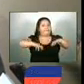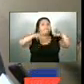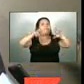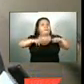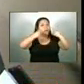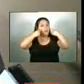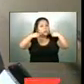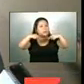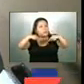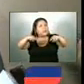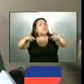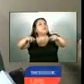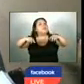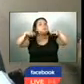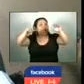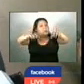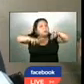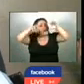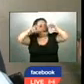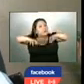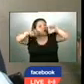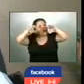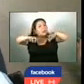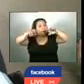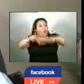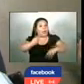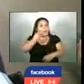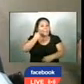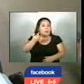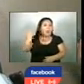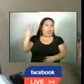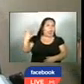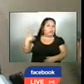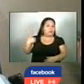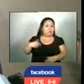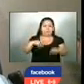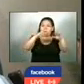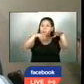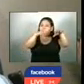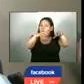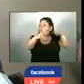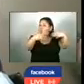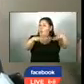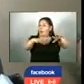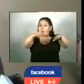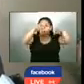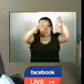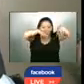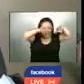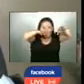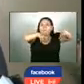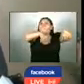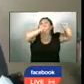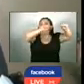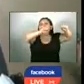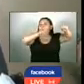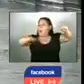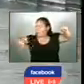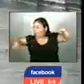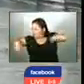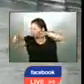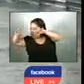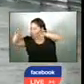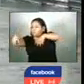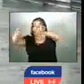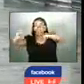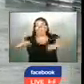tormentas aisladas. Hemos visto cómo no hemos tenido lluvias constantes en todo el país, sino que han sido tormentas en lugares específicos.